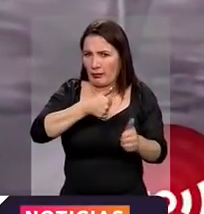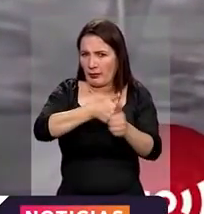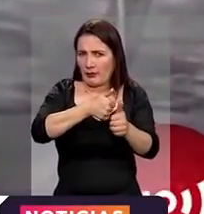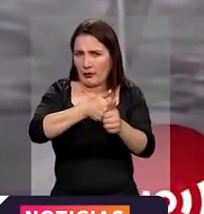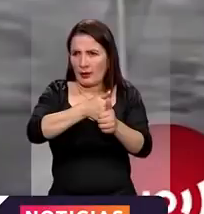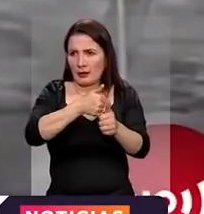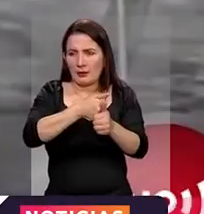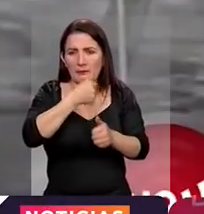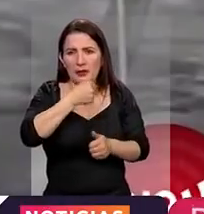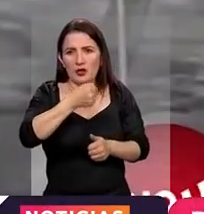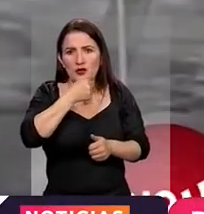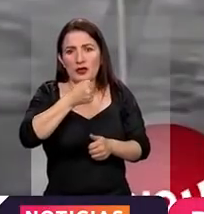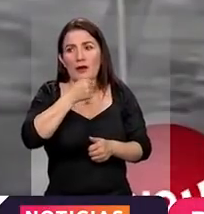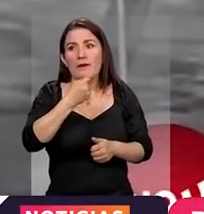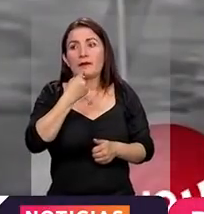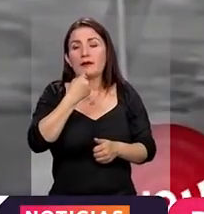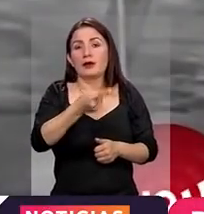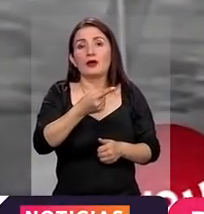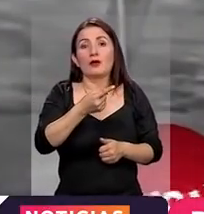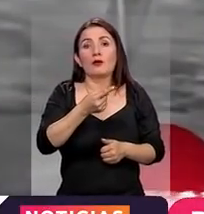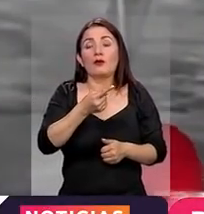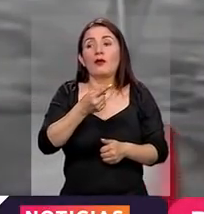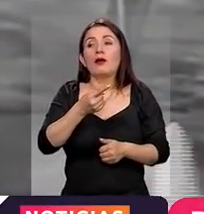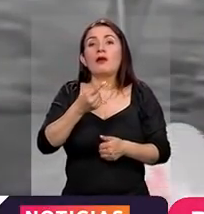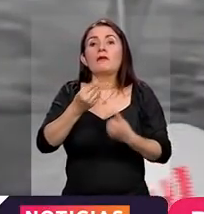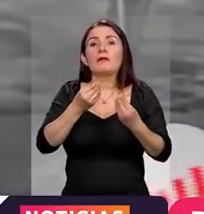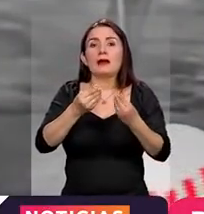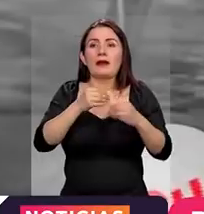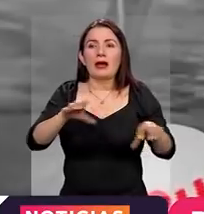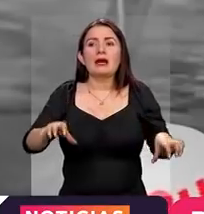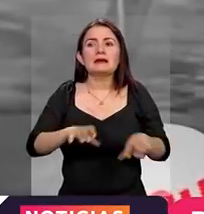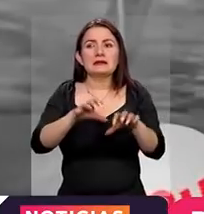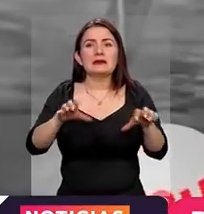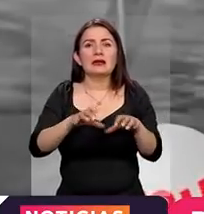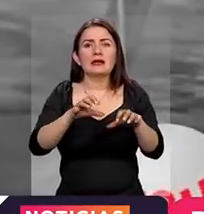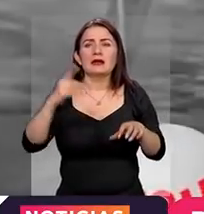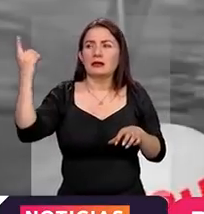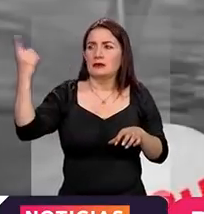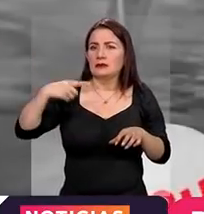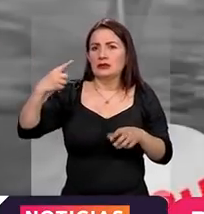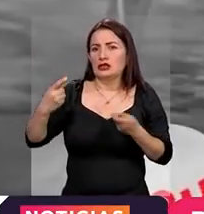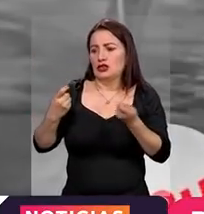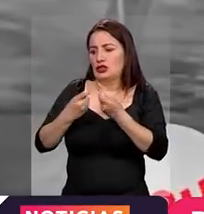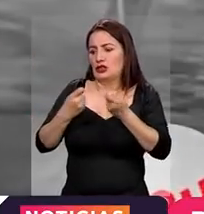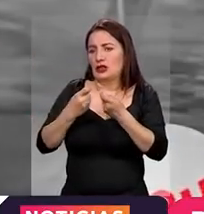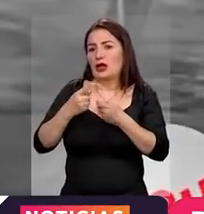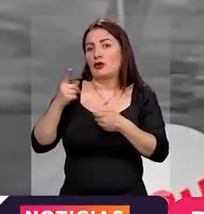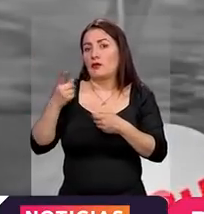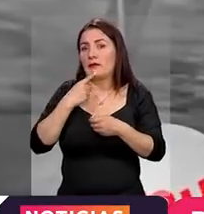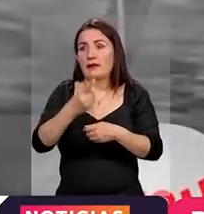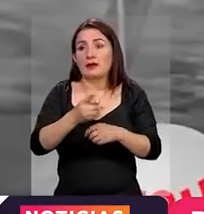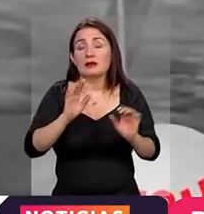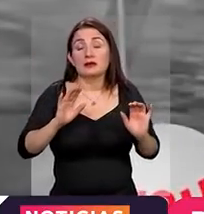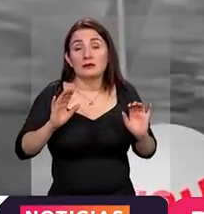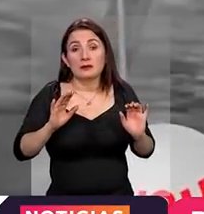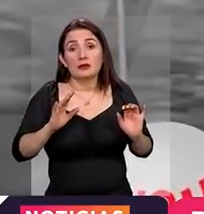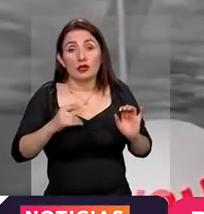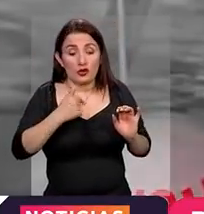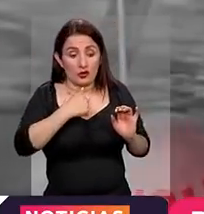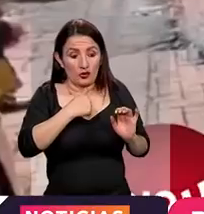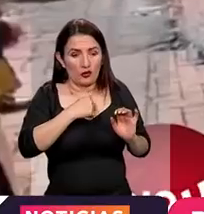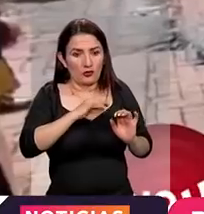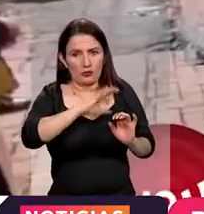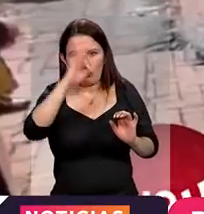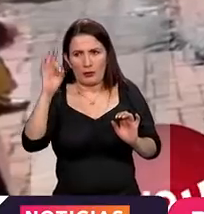la periodista, señaló que había sido requerido para esa labor por parte de alguien cercano a él. Sin embargo,